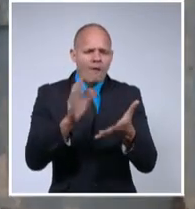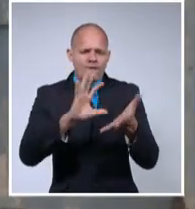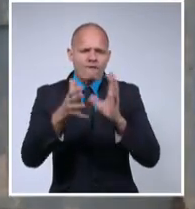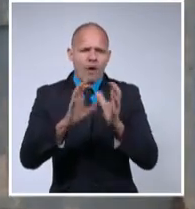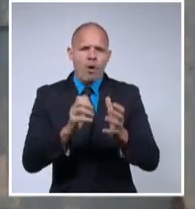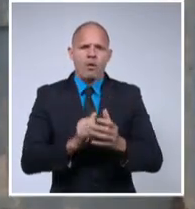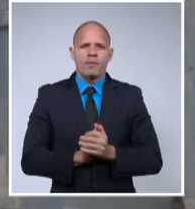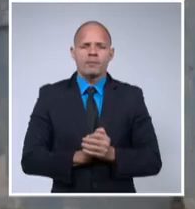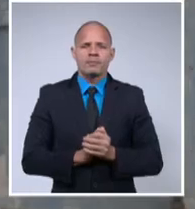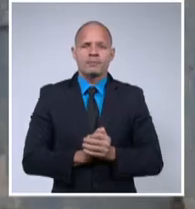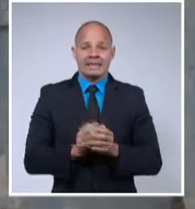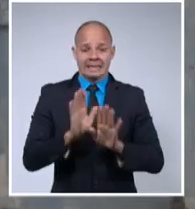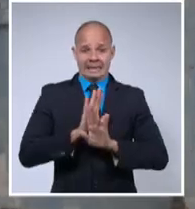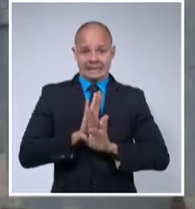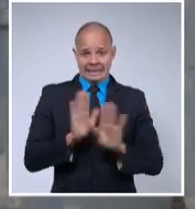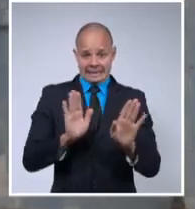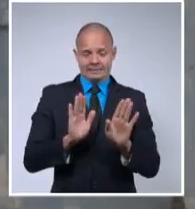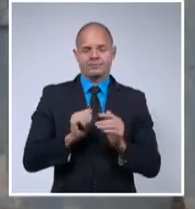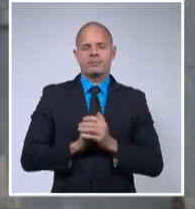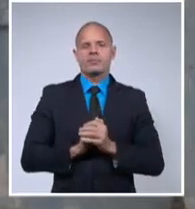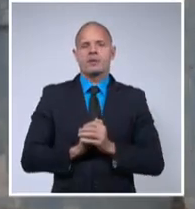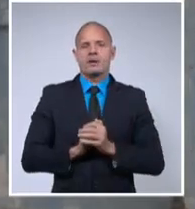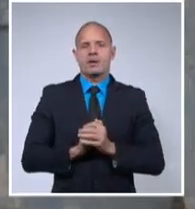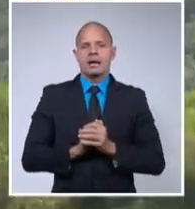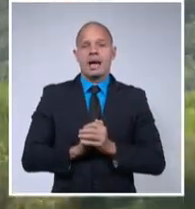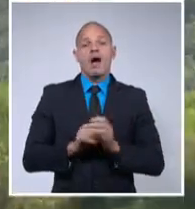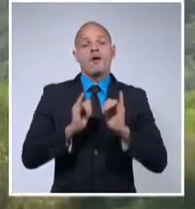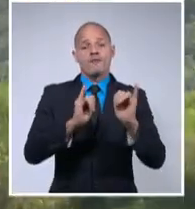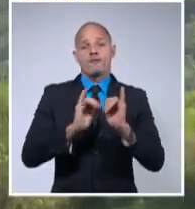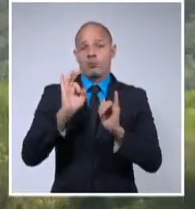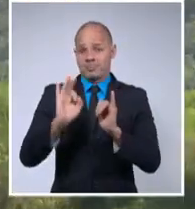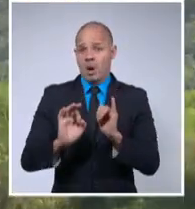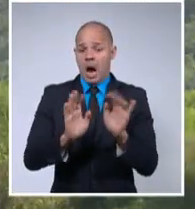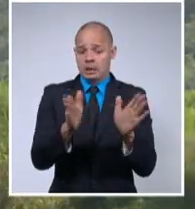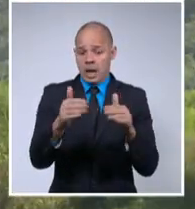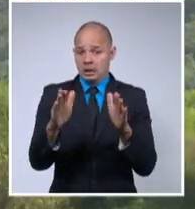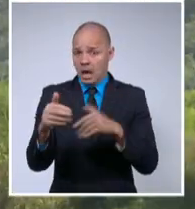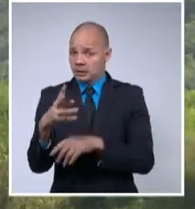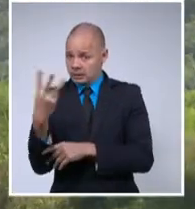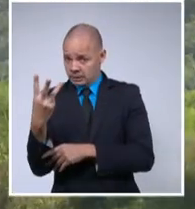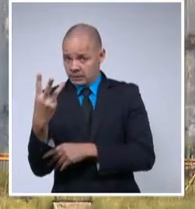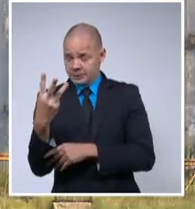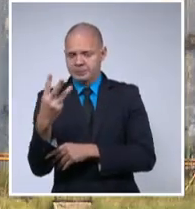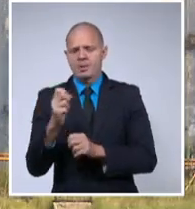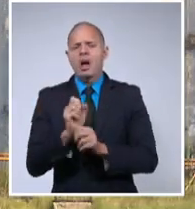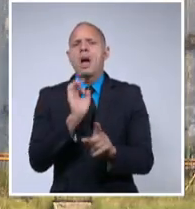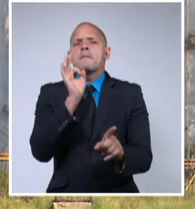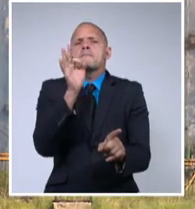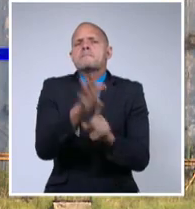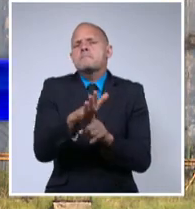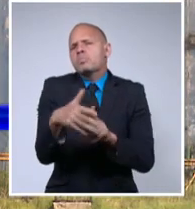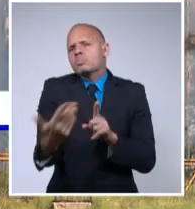El montaje del primer bloque se prevé comience en el segundo semestre del año